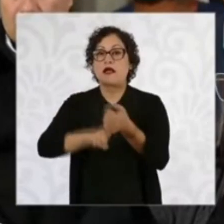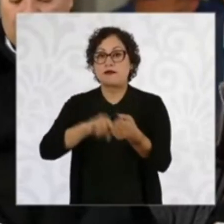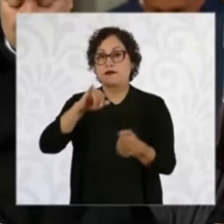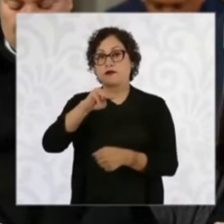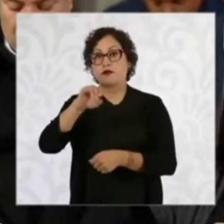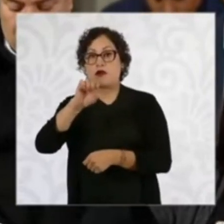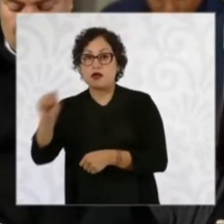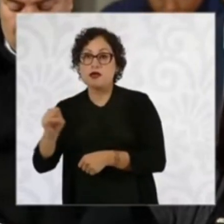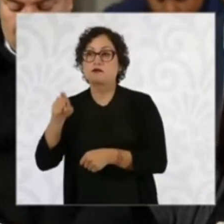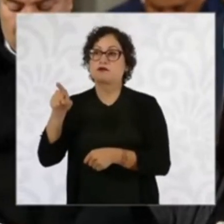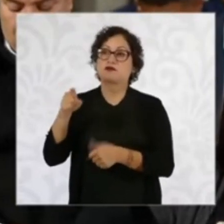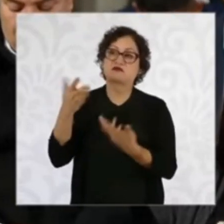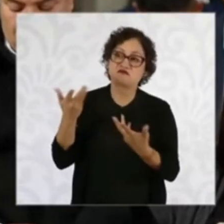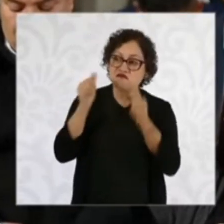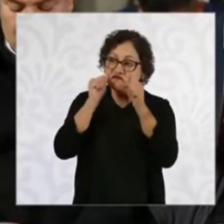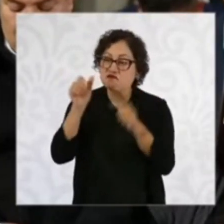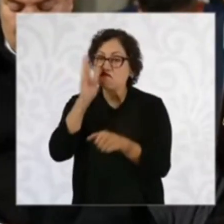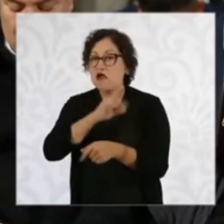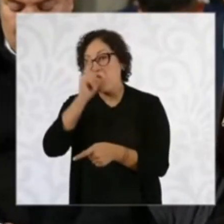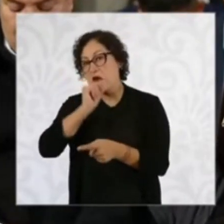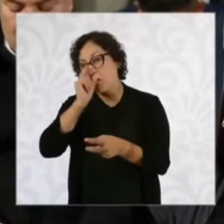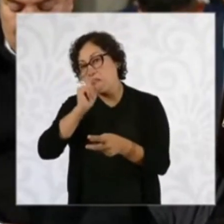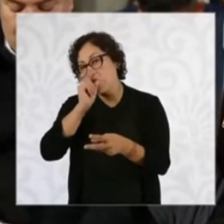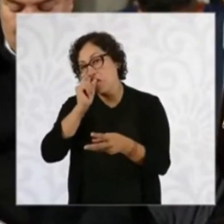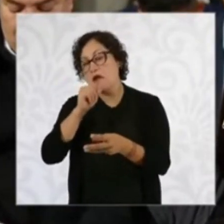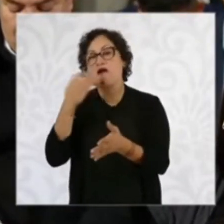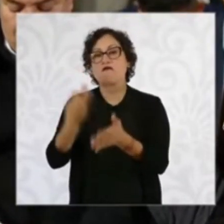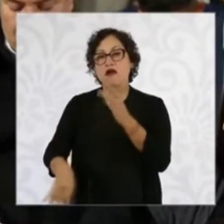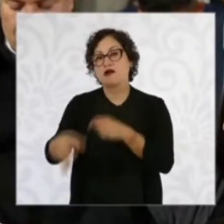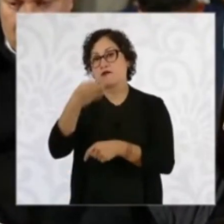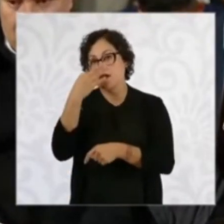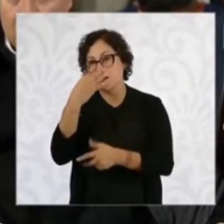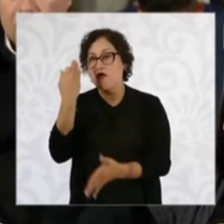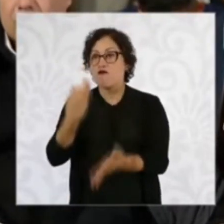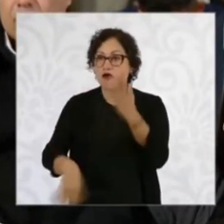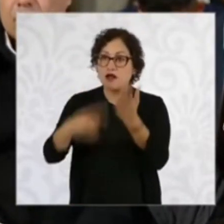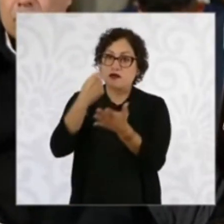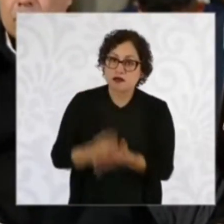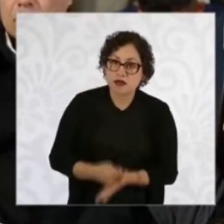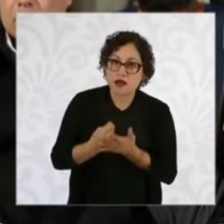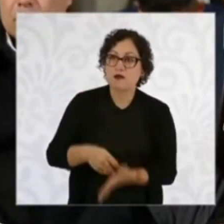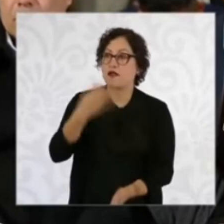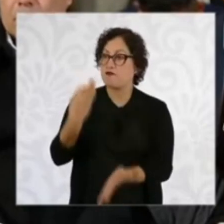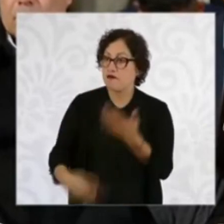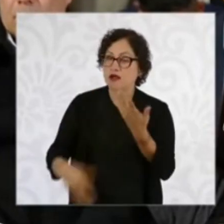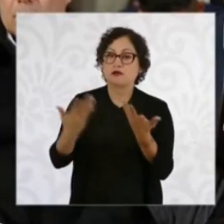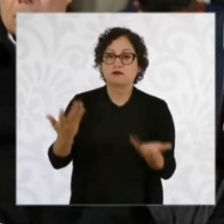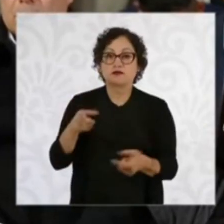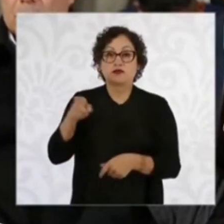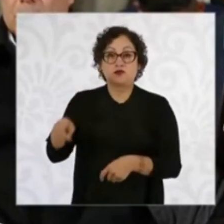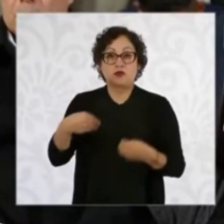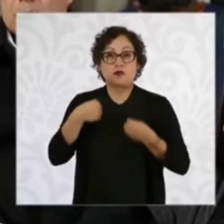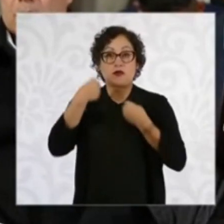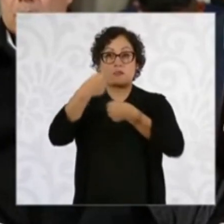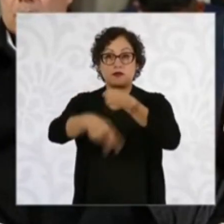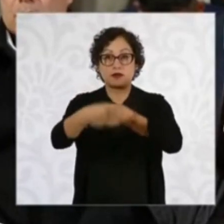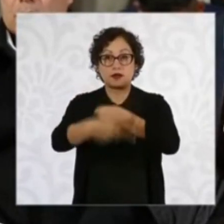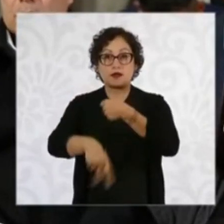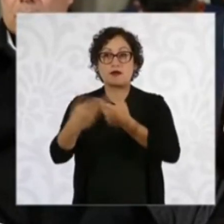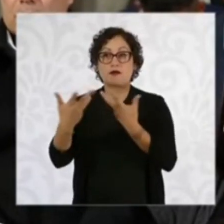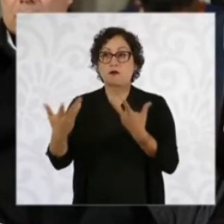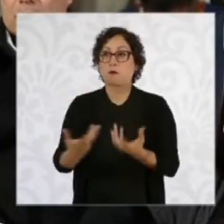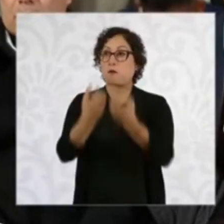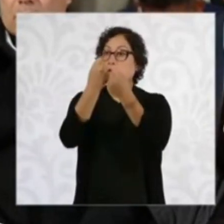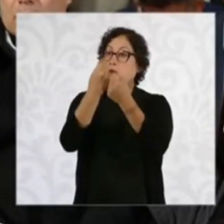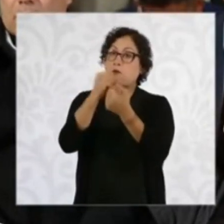IMSS. Citas canceladas, falta de medicamentos y la ausencia de terapias necesarias han puesto en riesgo su vida y su recuperación.